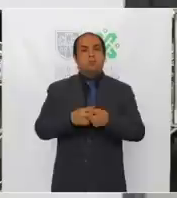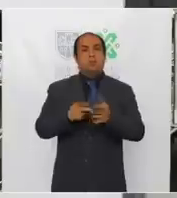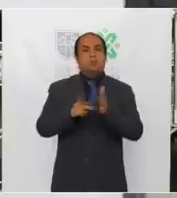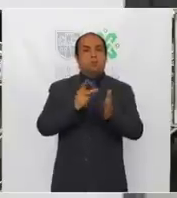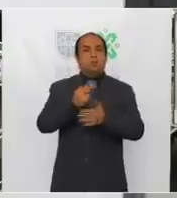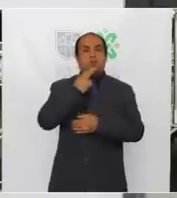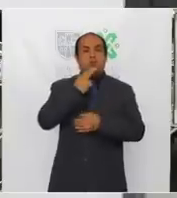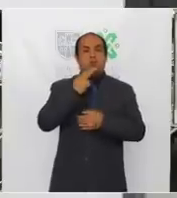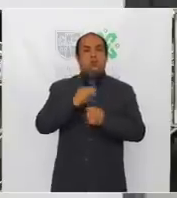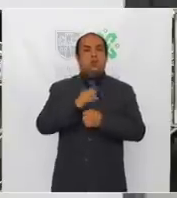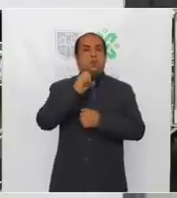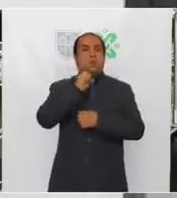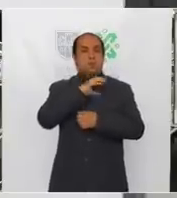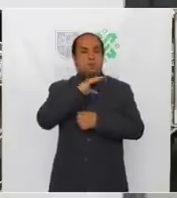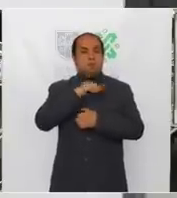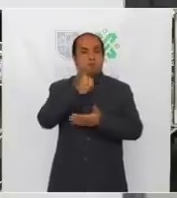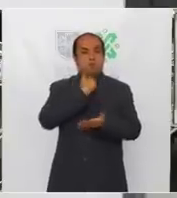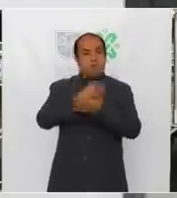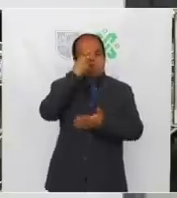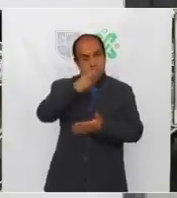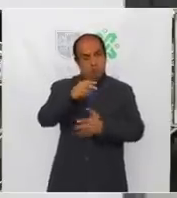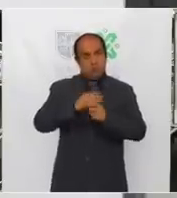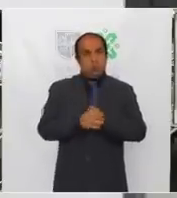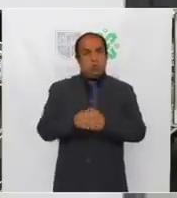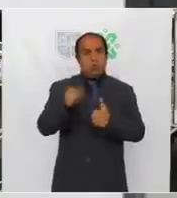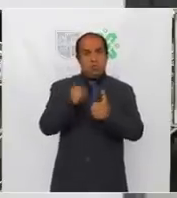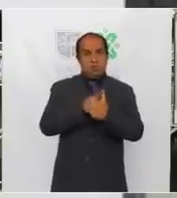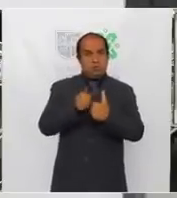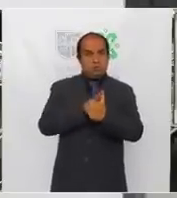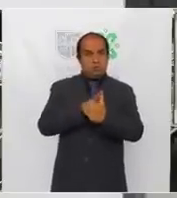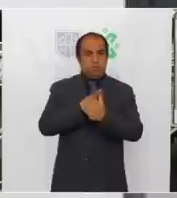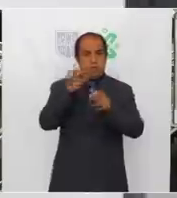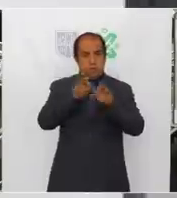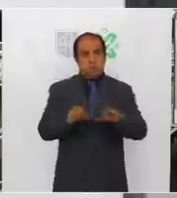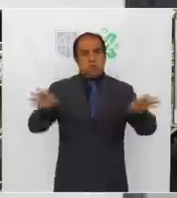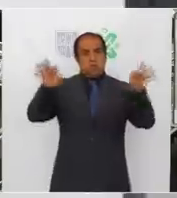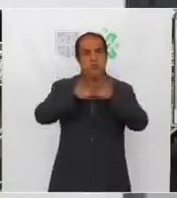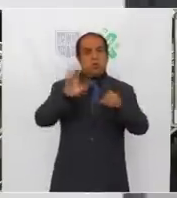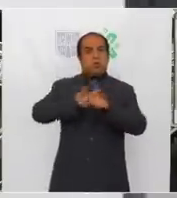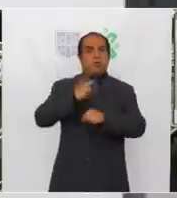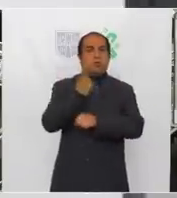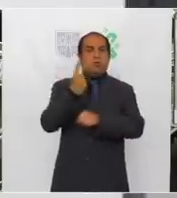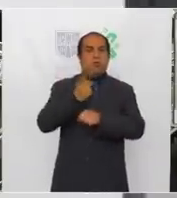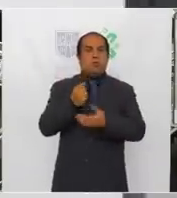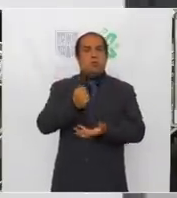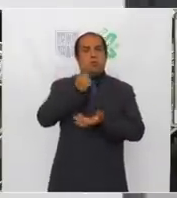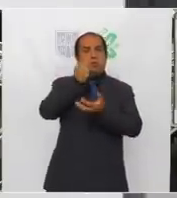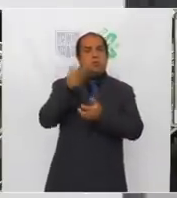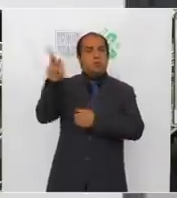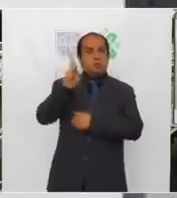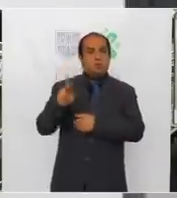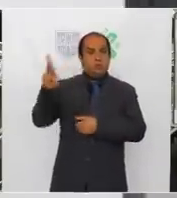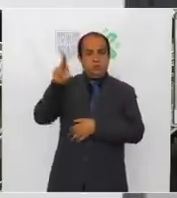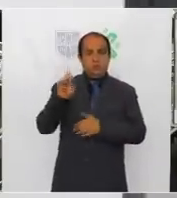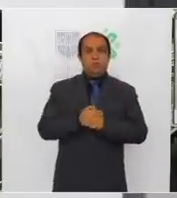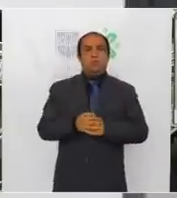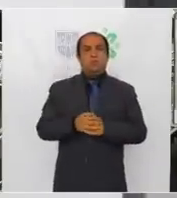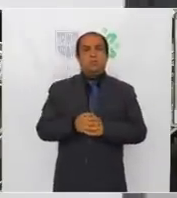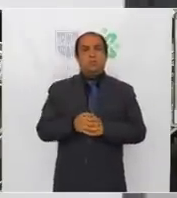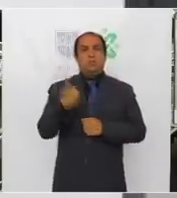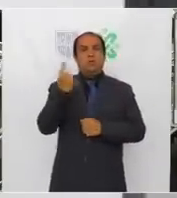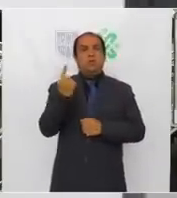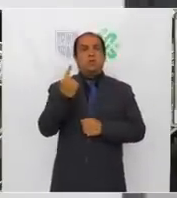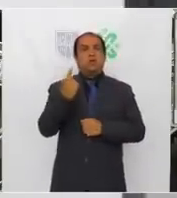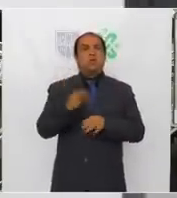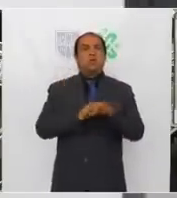residuos sólidos de la Ciudad de México, en primer lugar es importante porque es una inversión pública que va a ser